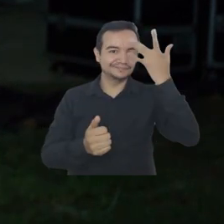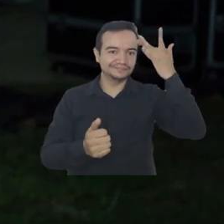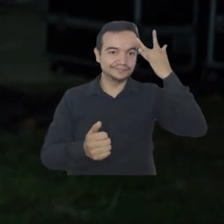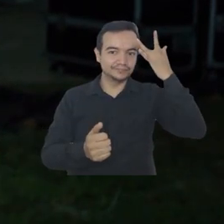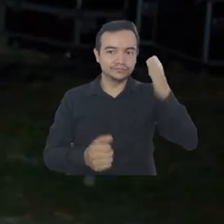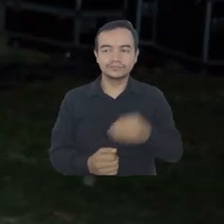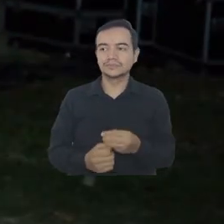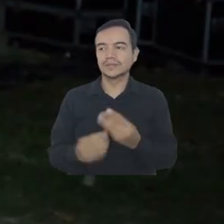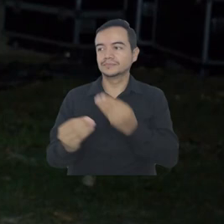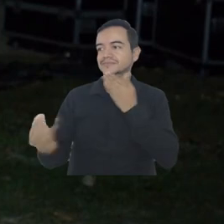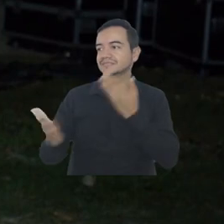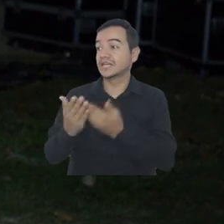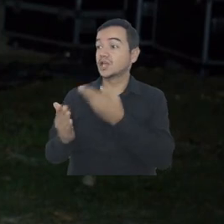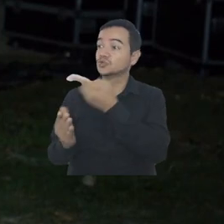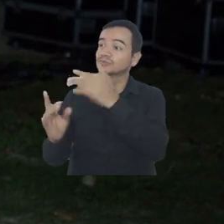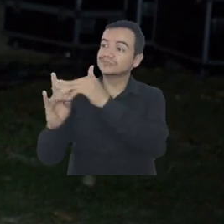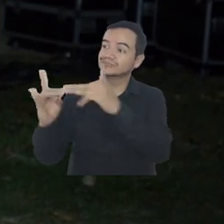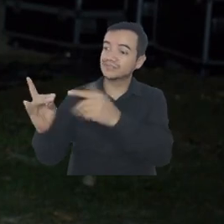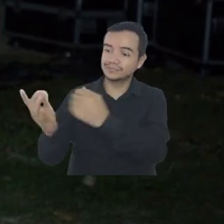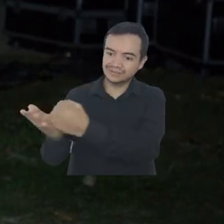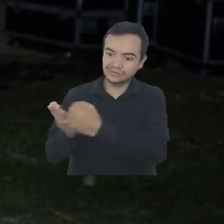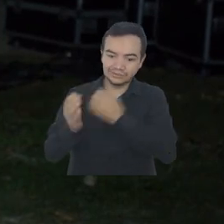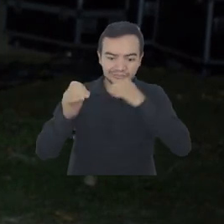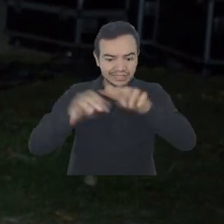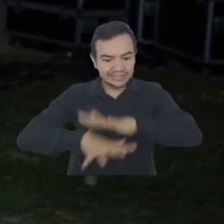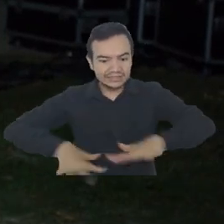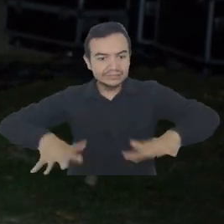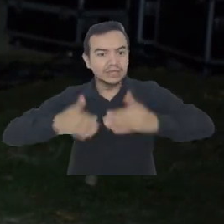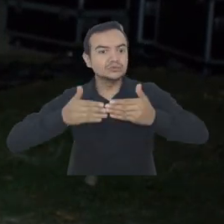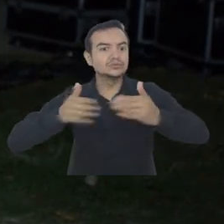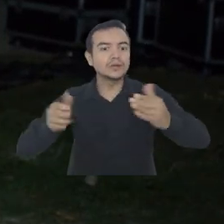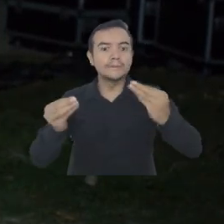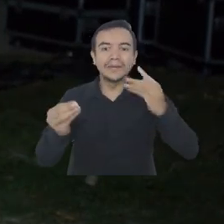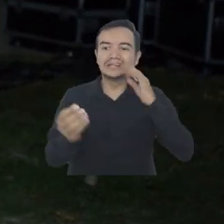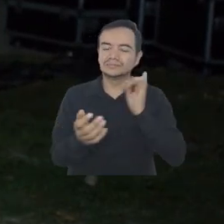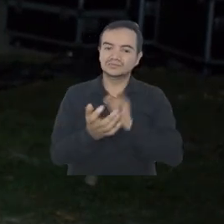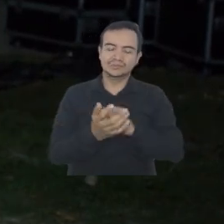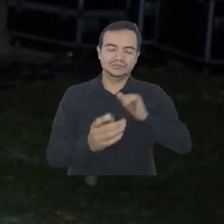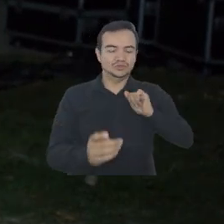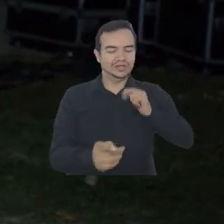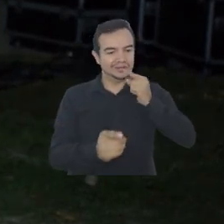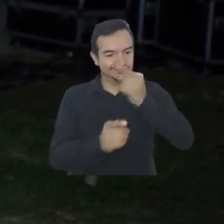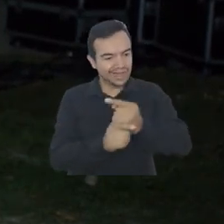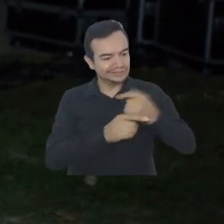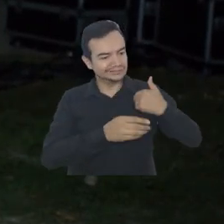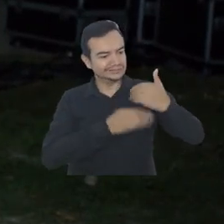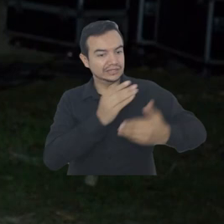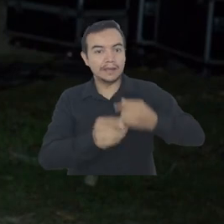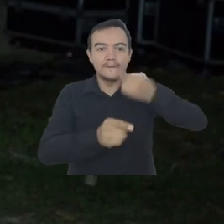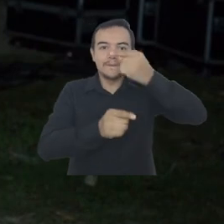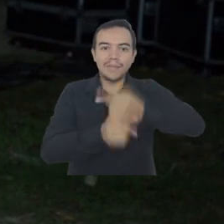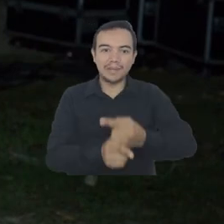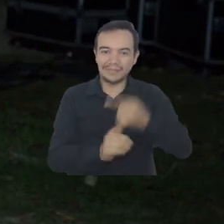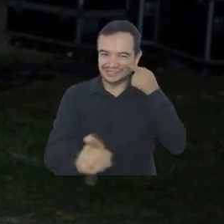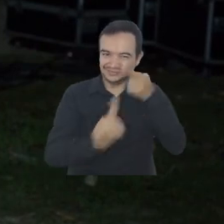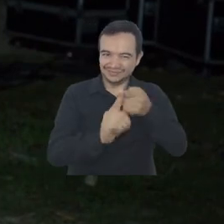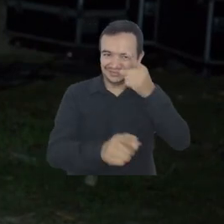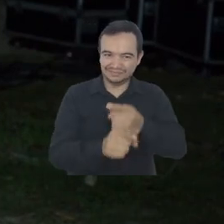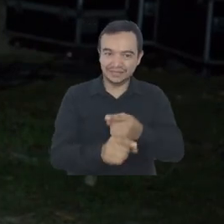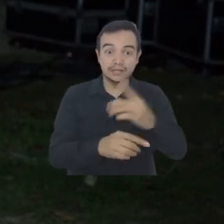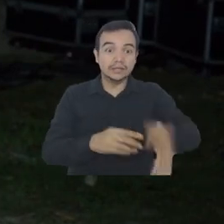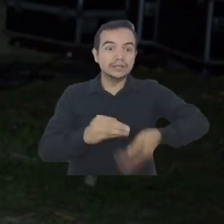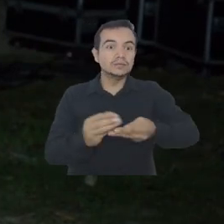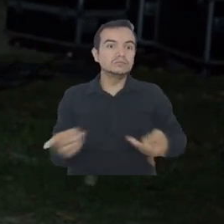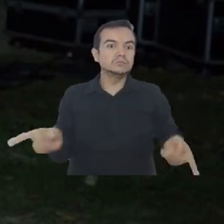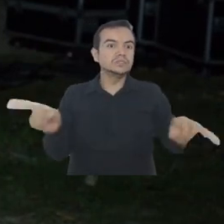la salud mental. Y muchas gracias a la universidad por permitir estos espacios, no solo para poder obtener los resultados que eran los